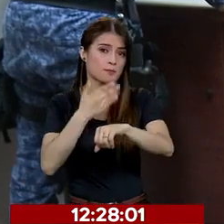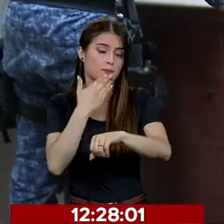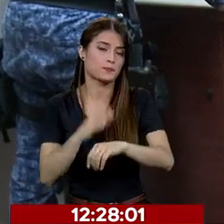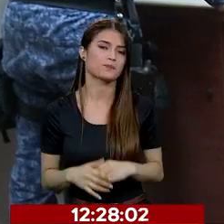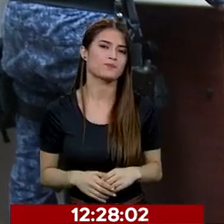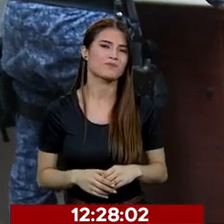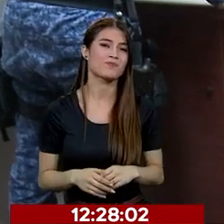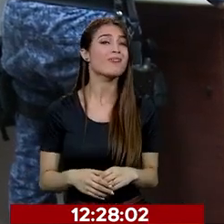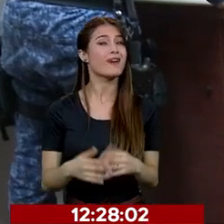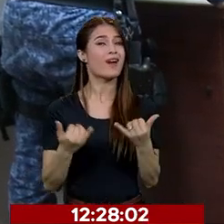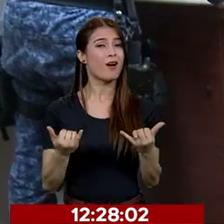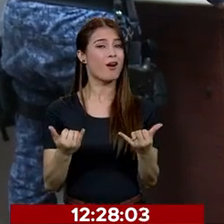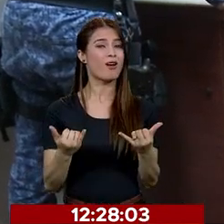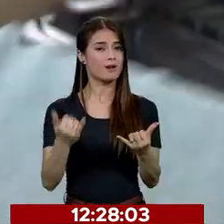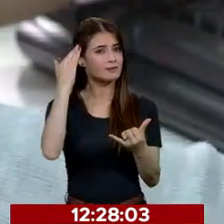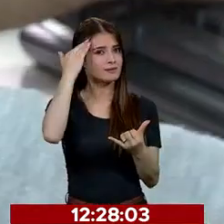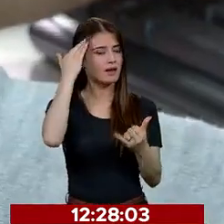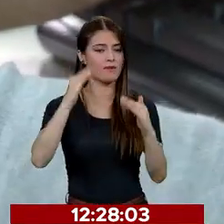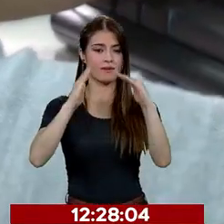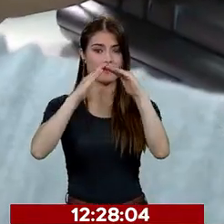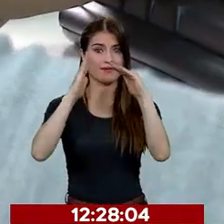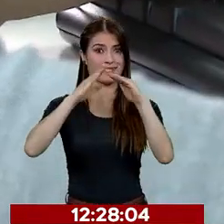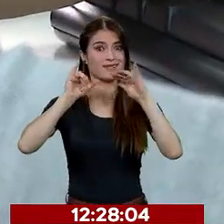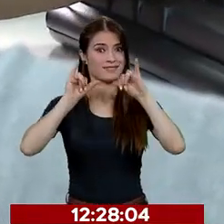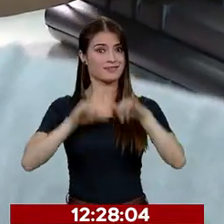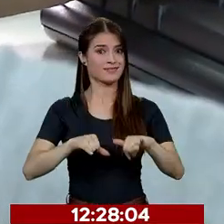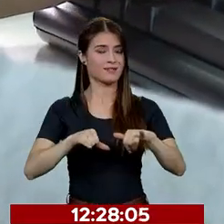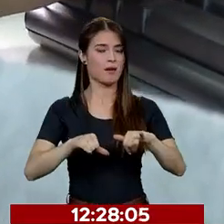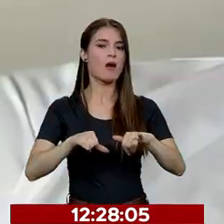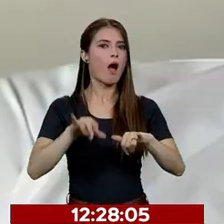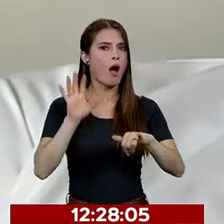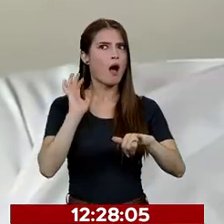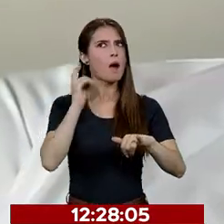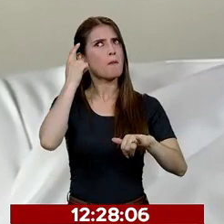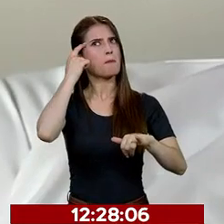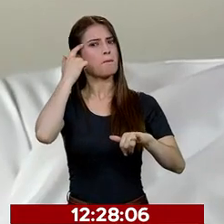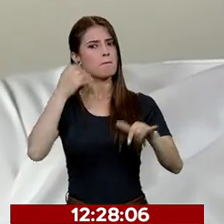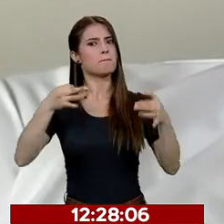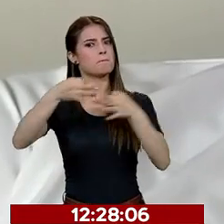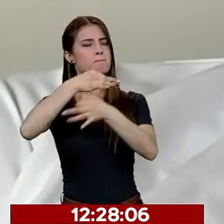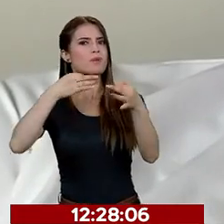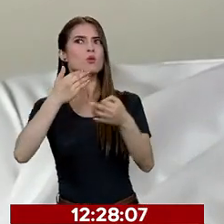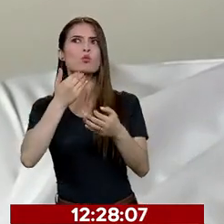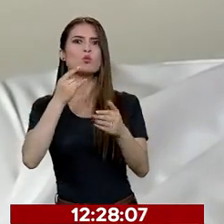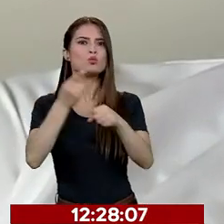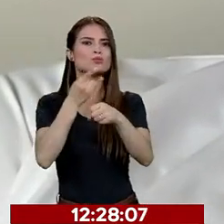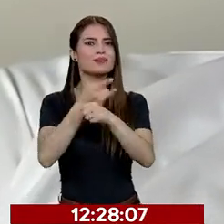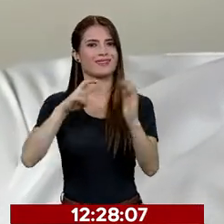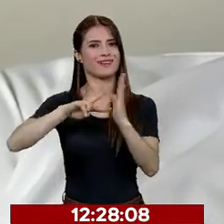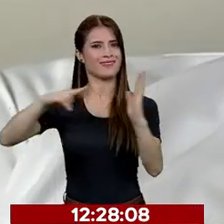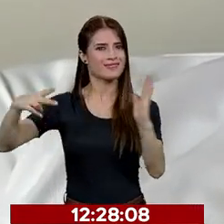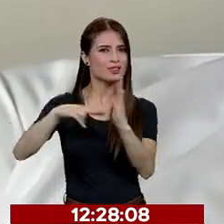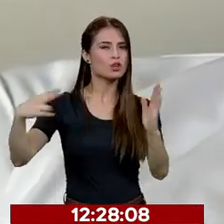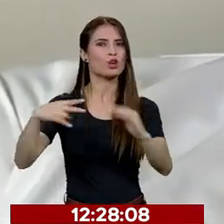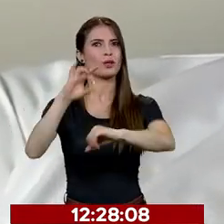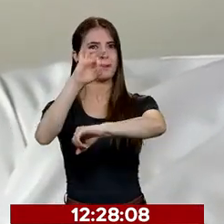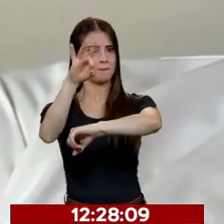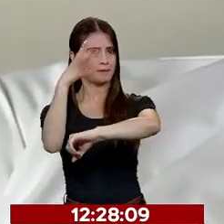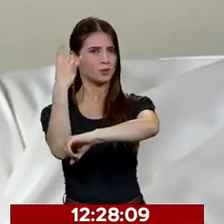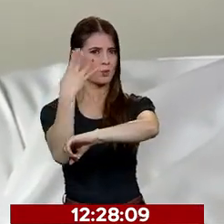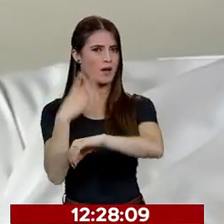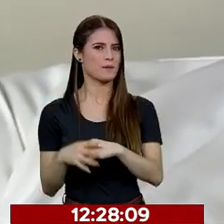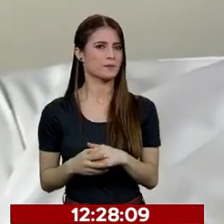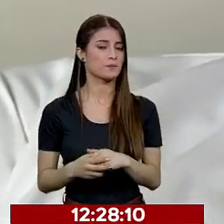Colombia la cultura de acceder a la justicia por medio de la tecnología. En la actualidad solamente un 30% de la rama judicial